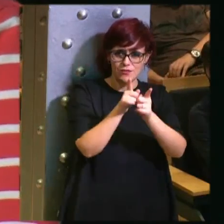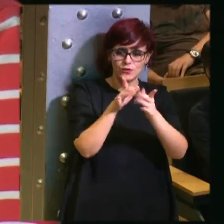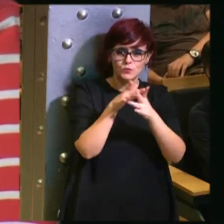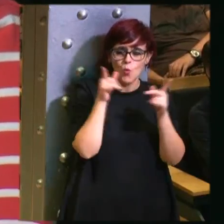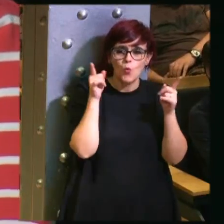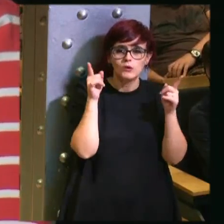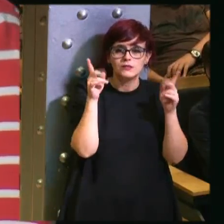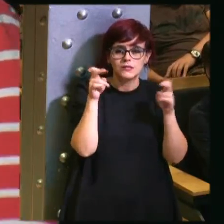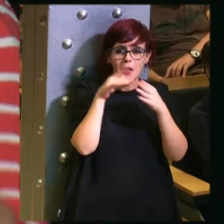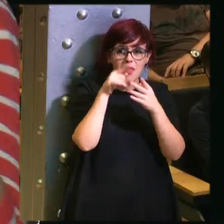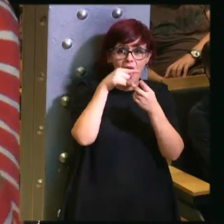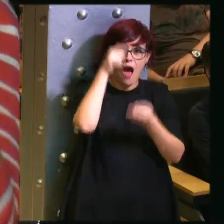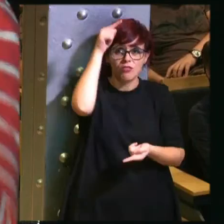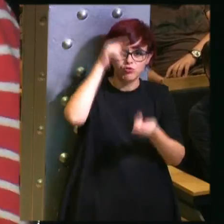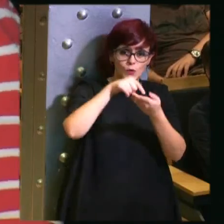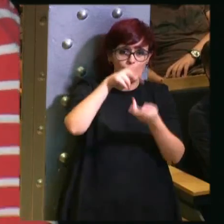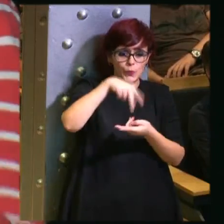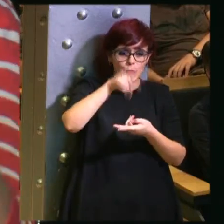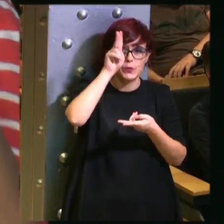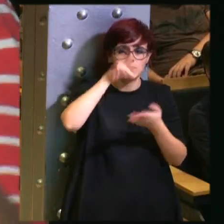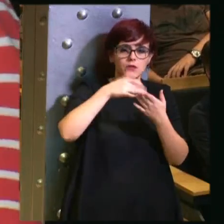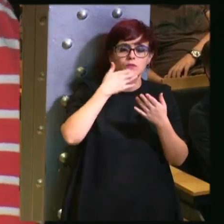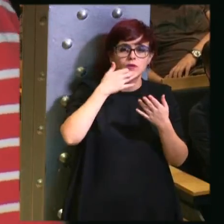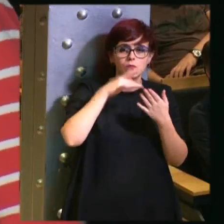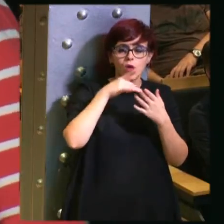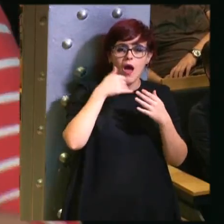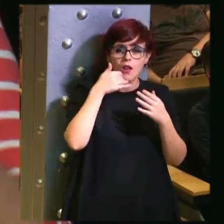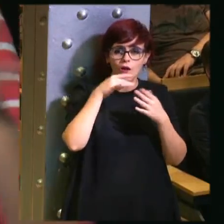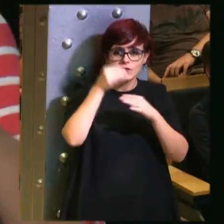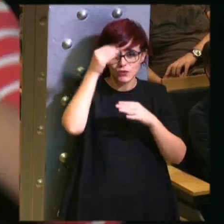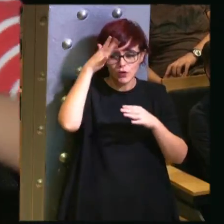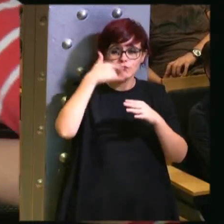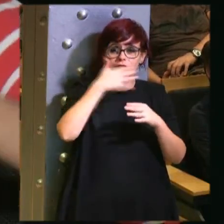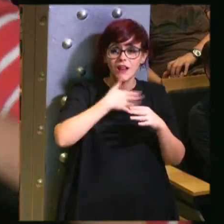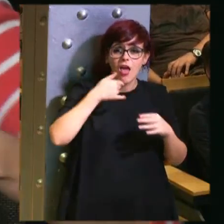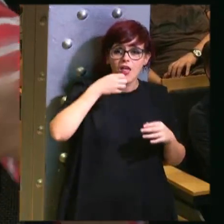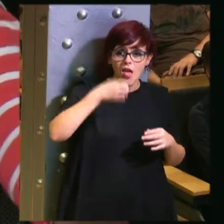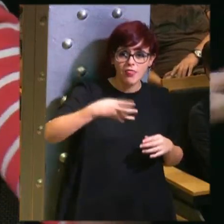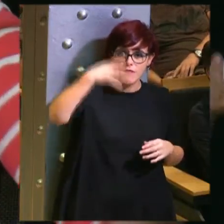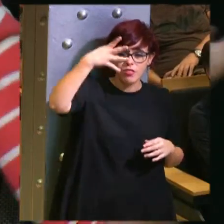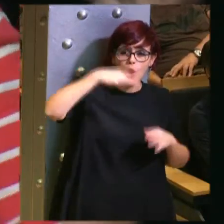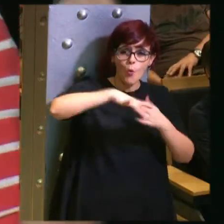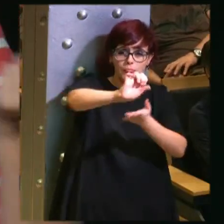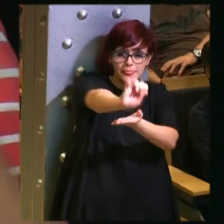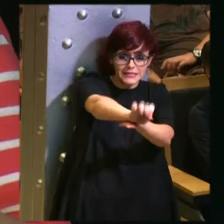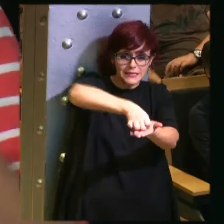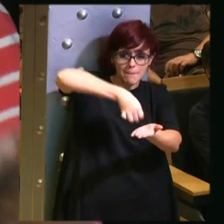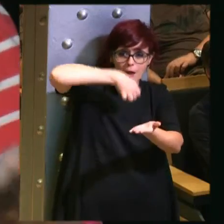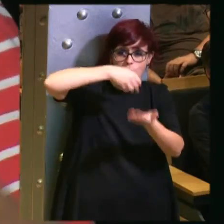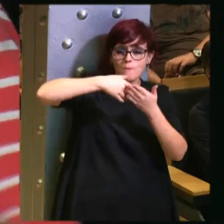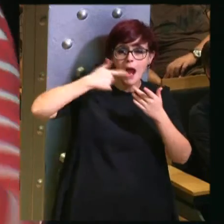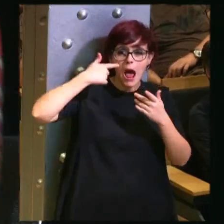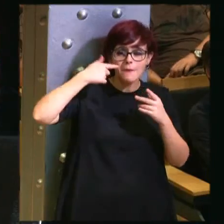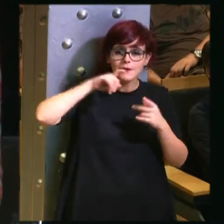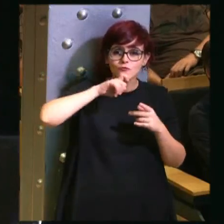corto, de alto. Entonces, tú estás viendo un modelo virtual, tú vas a querer ver tu edificio o a lo mejor ese descampado donde se va a construir para ver cómo